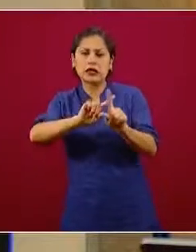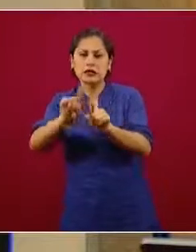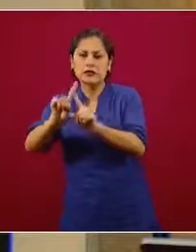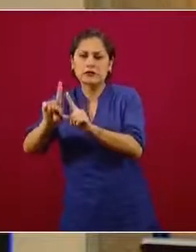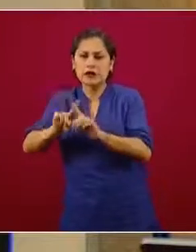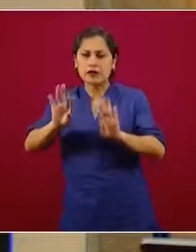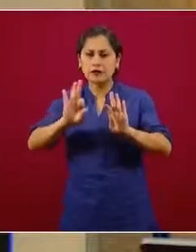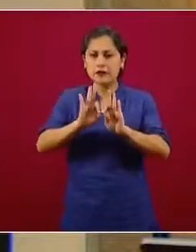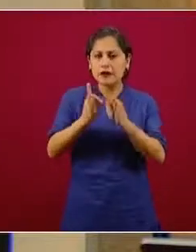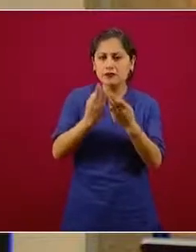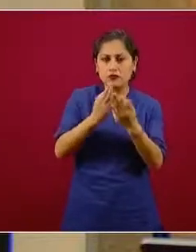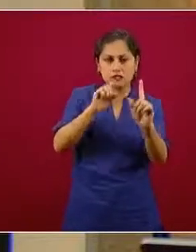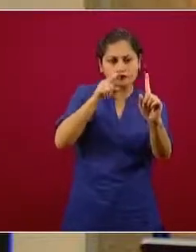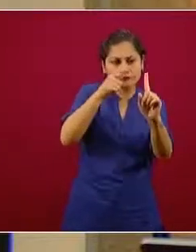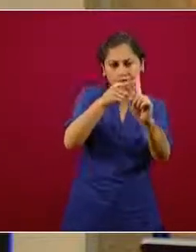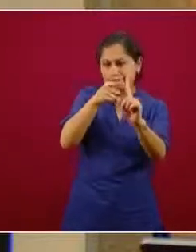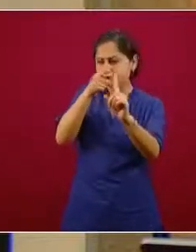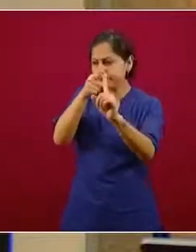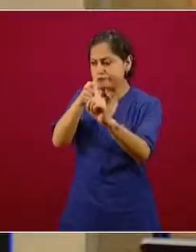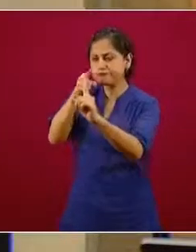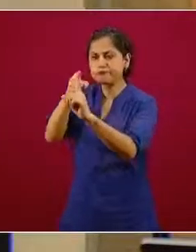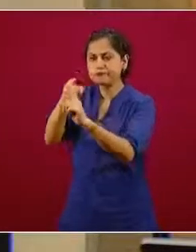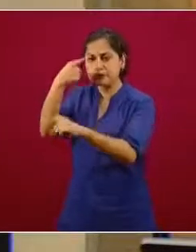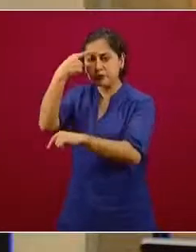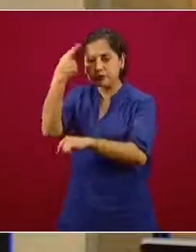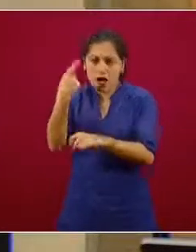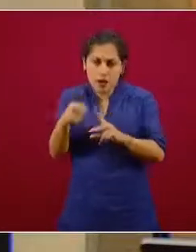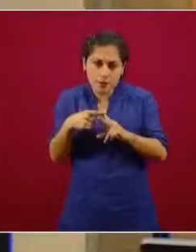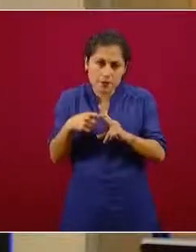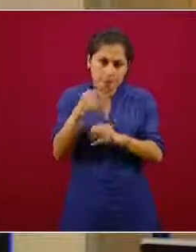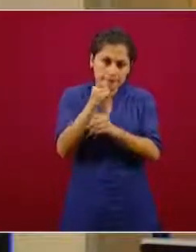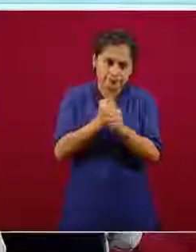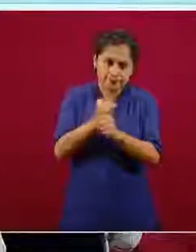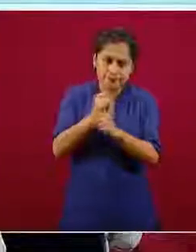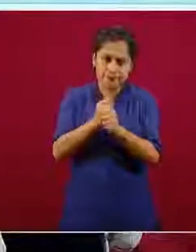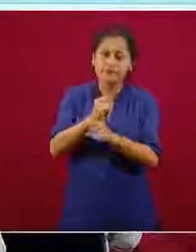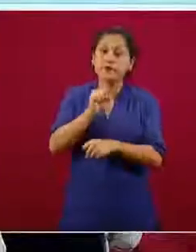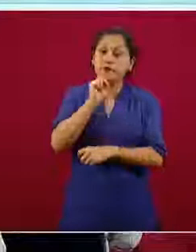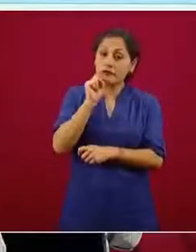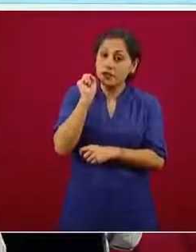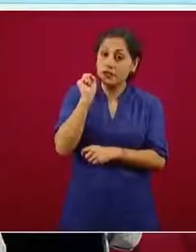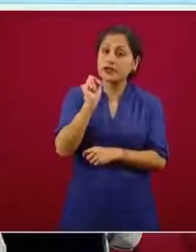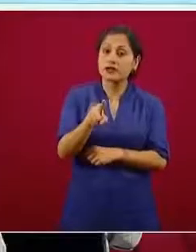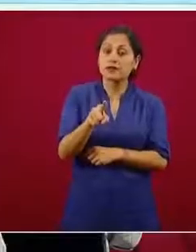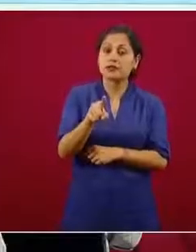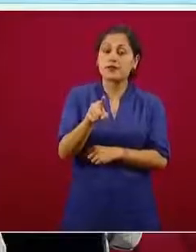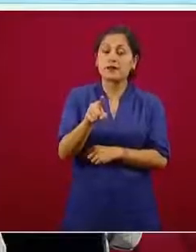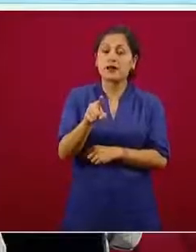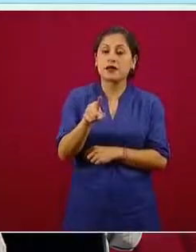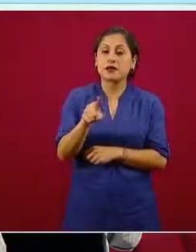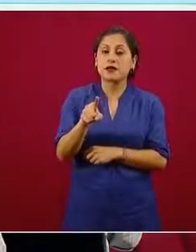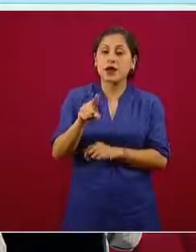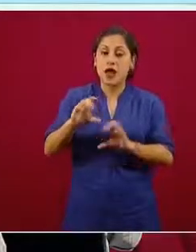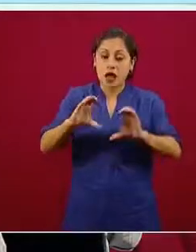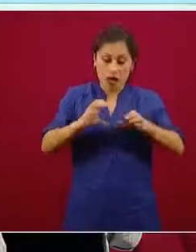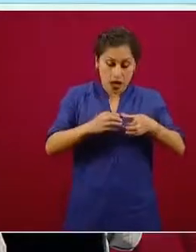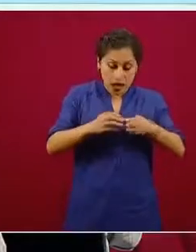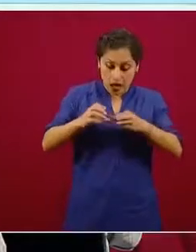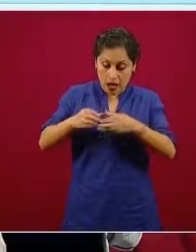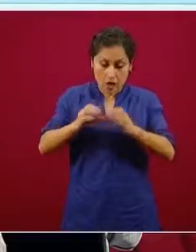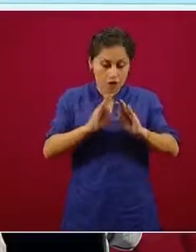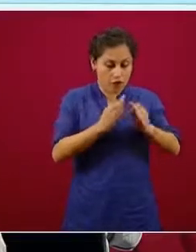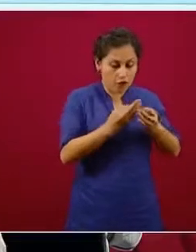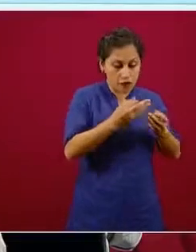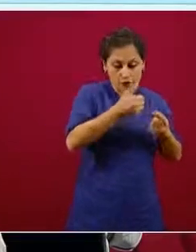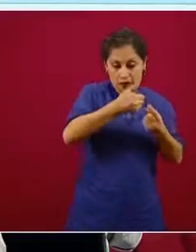metodológicos de la modelación matemática y las posibilidades y limitaciones que puede tener cada modelo. Y